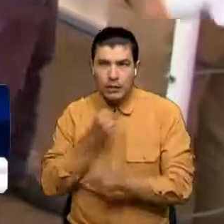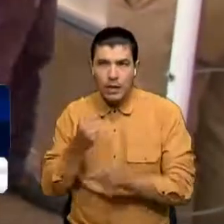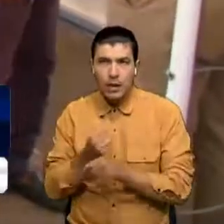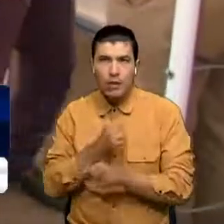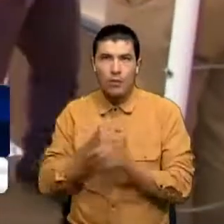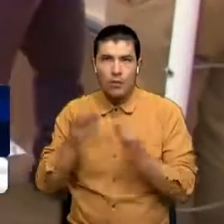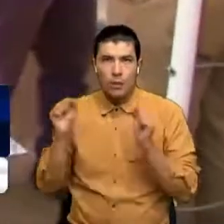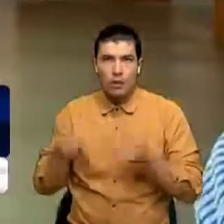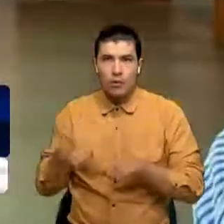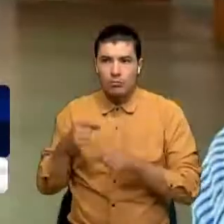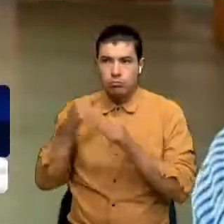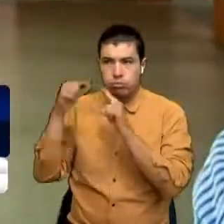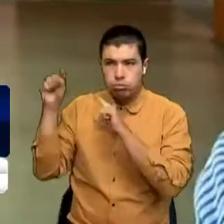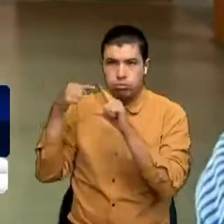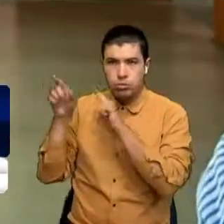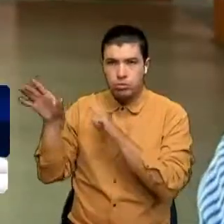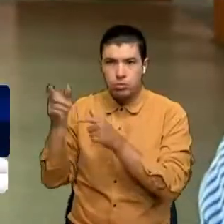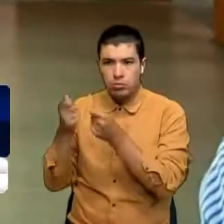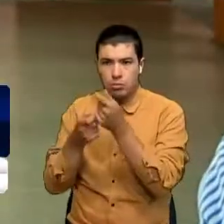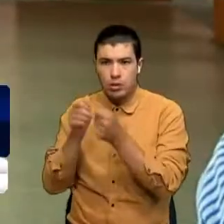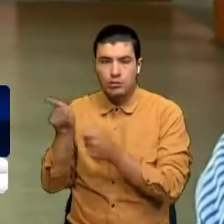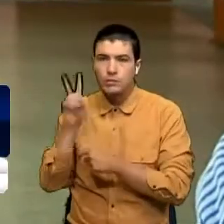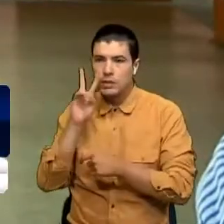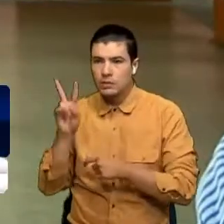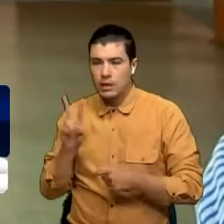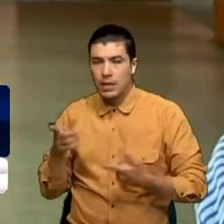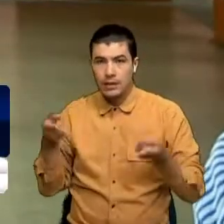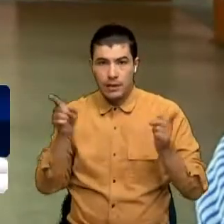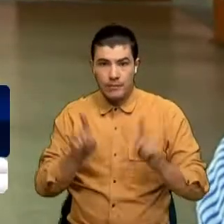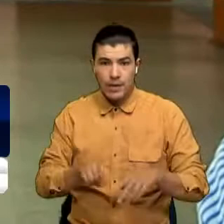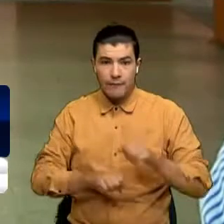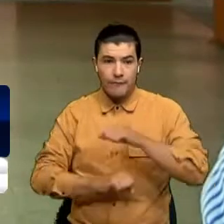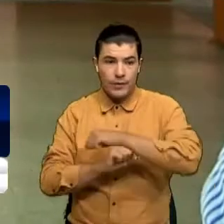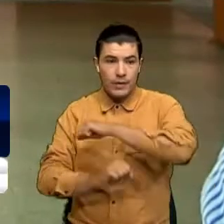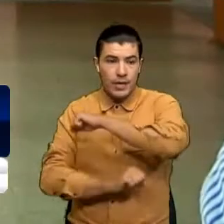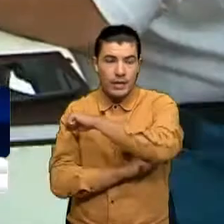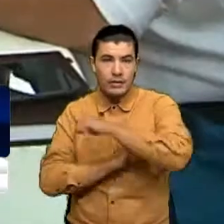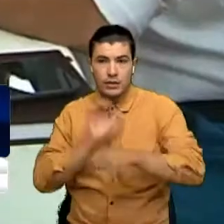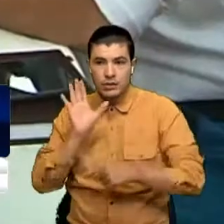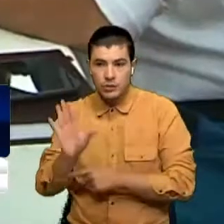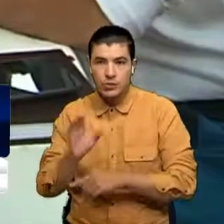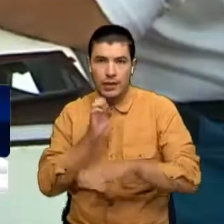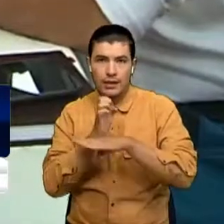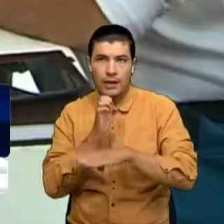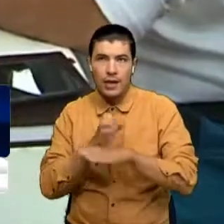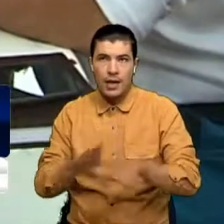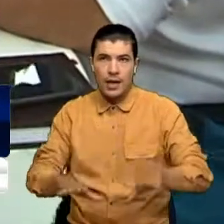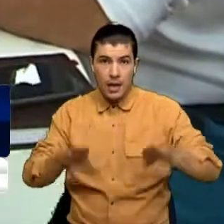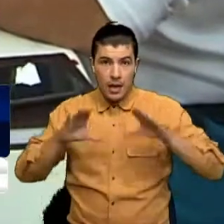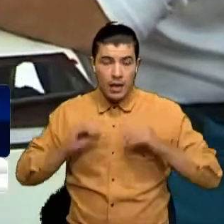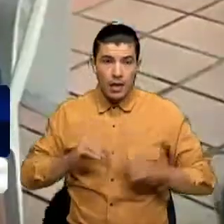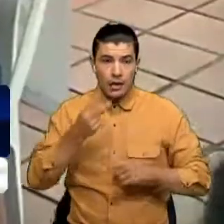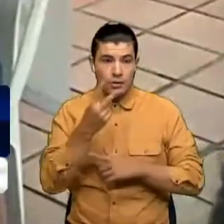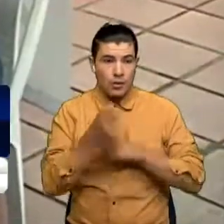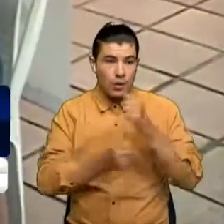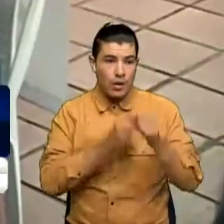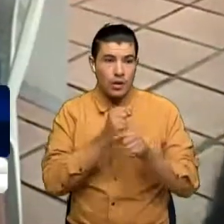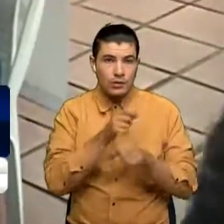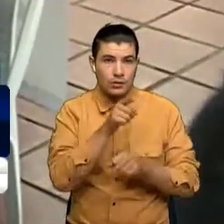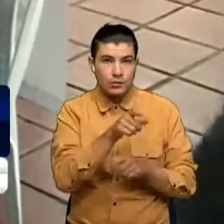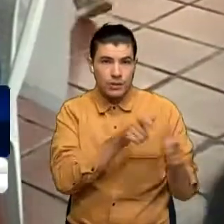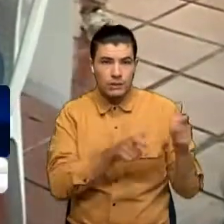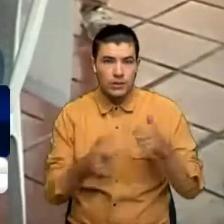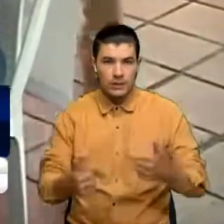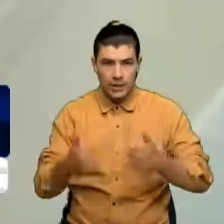familias en venezuela pero también hay que fortalecer las entidades que van a asumir durante dos años estarán estos beneficios